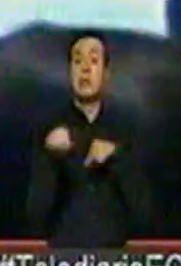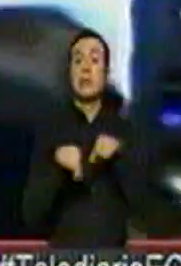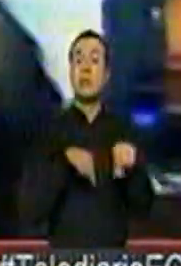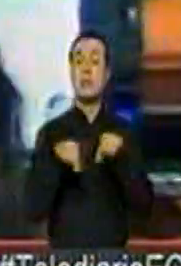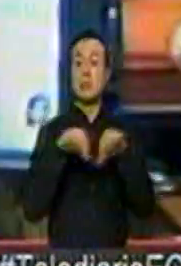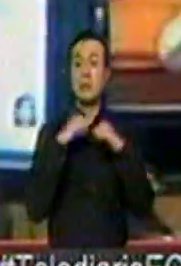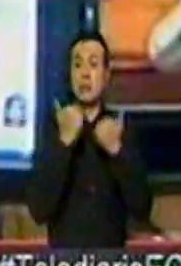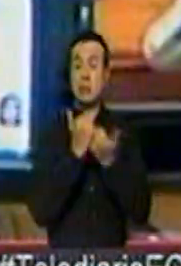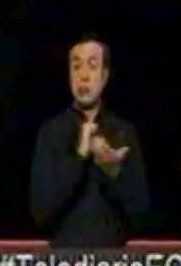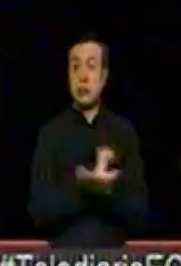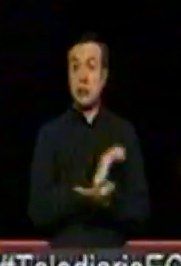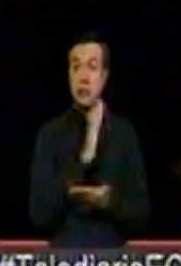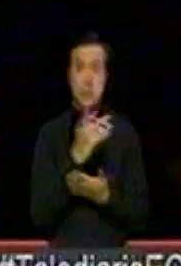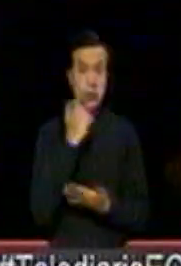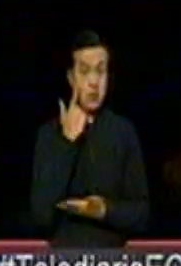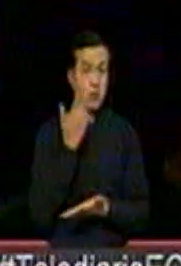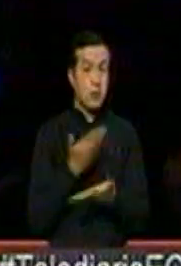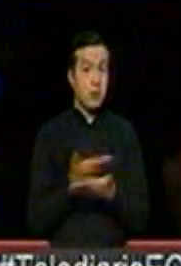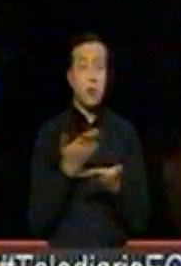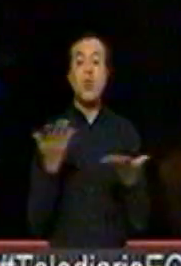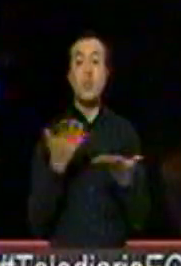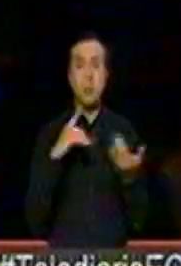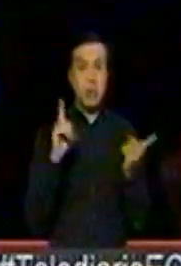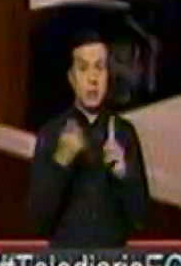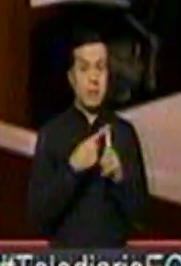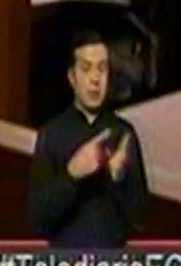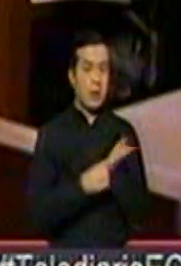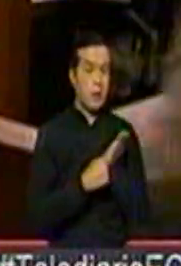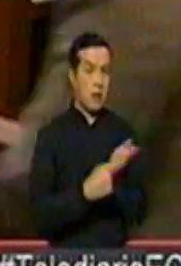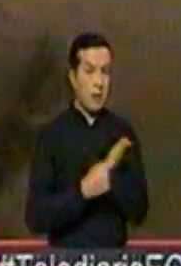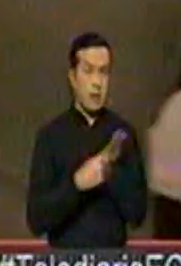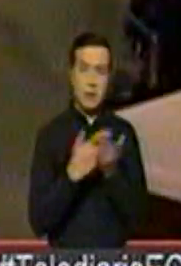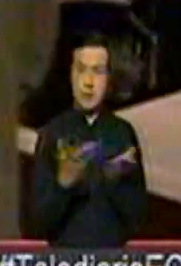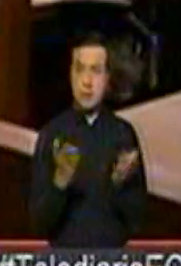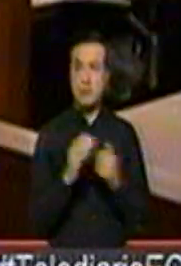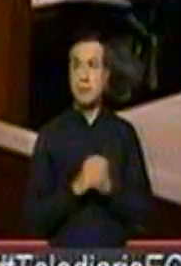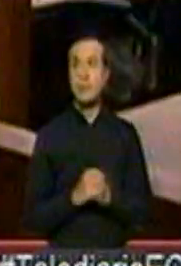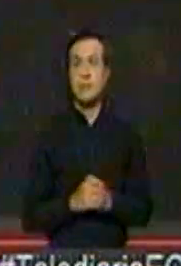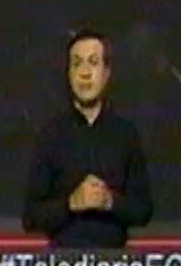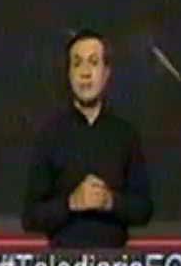en la Asamblea Nacional se encuentran apenas en el primer debate. Luis Alfredo Zúñiga, Medios Públicos.